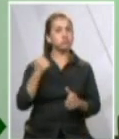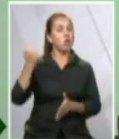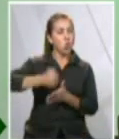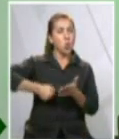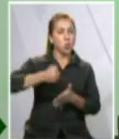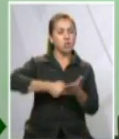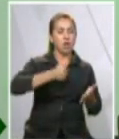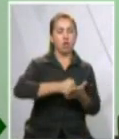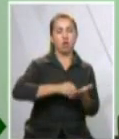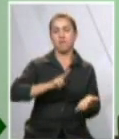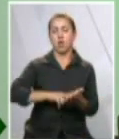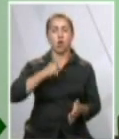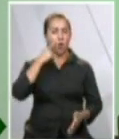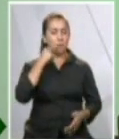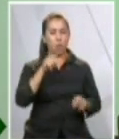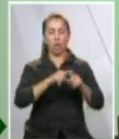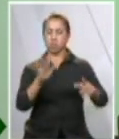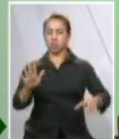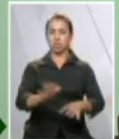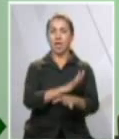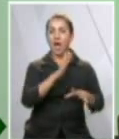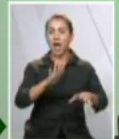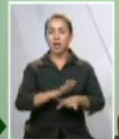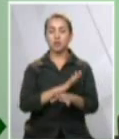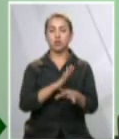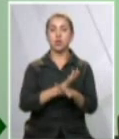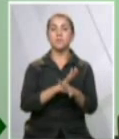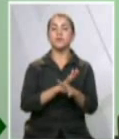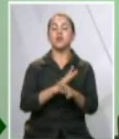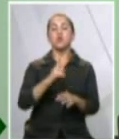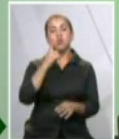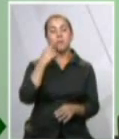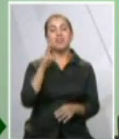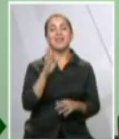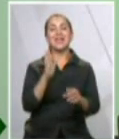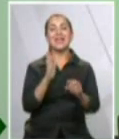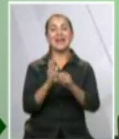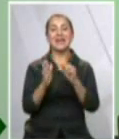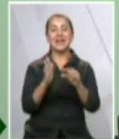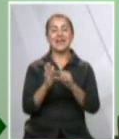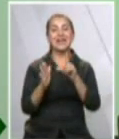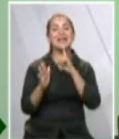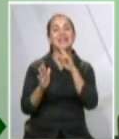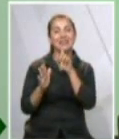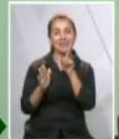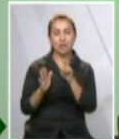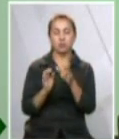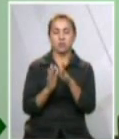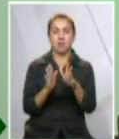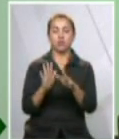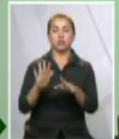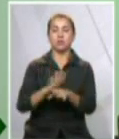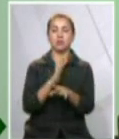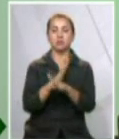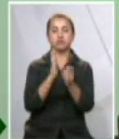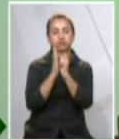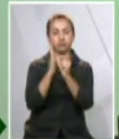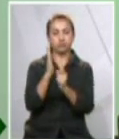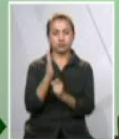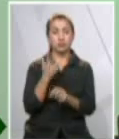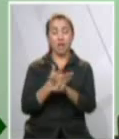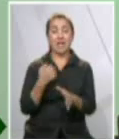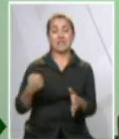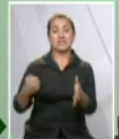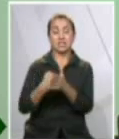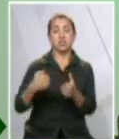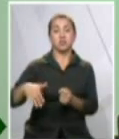un hombre de teatro, un hombre de letras, un tremendo actor, un tremendo dramaturgo. Tuvo un accidente y quedó en